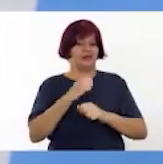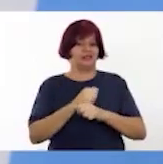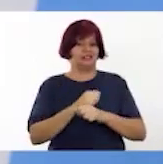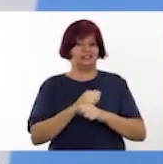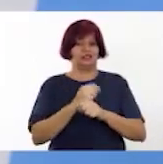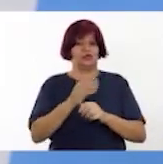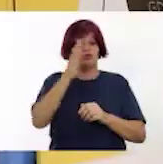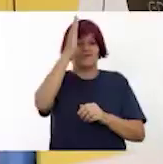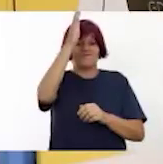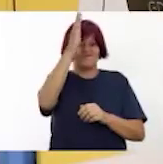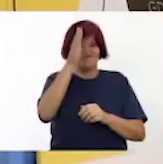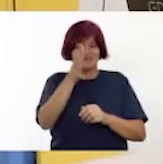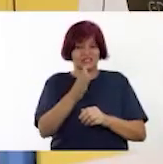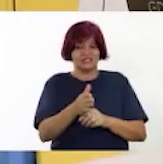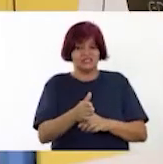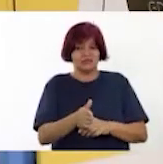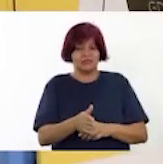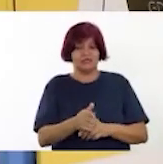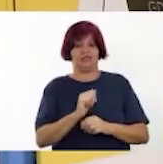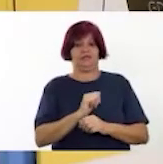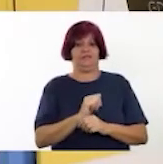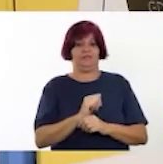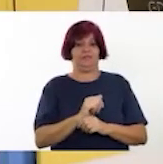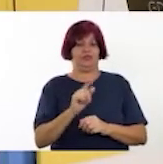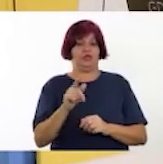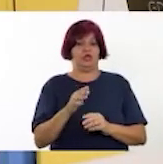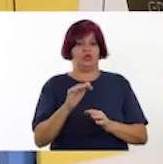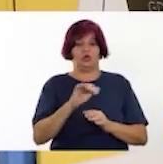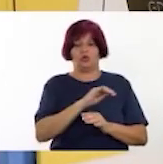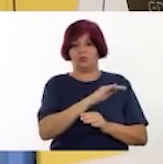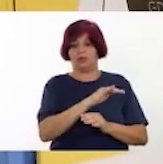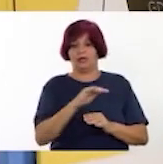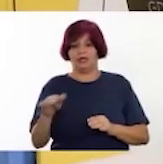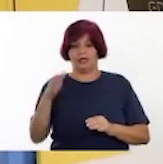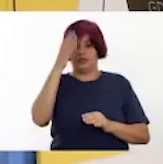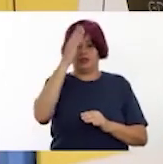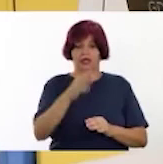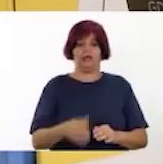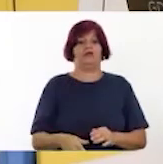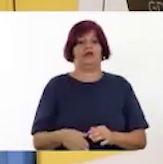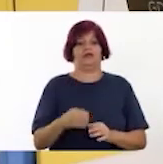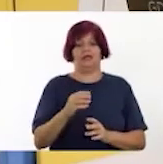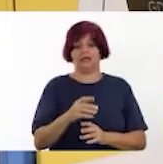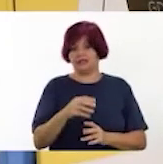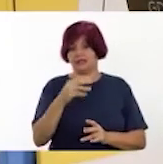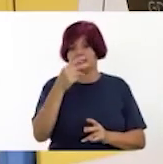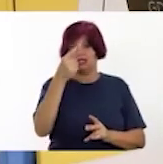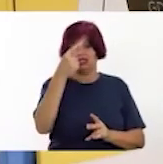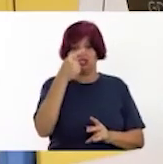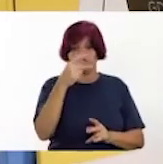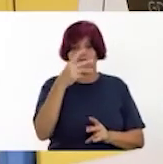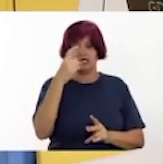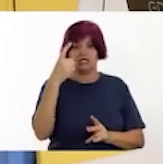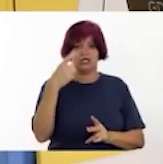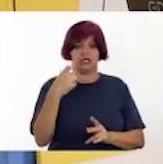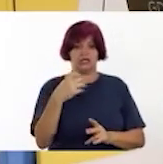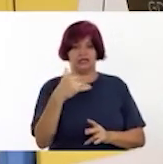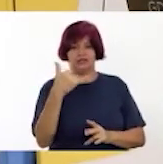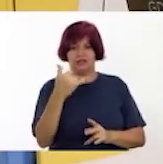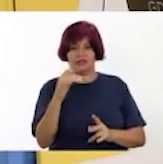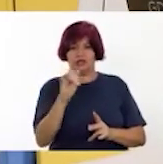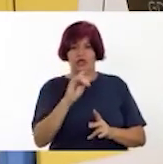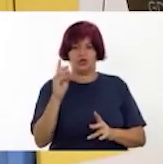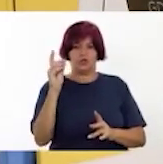una simetría como teniendo, tomando como eje la recta y igual d, miren la posición que quedan